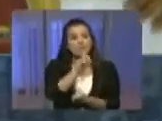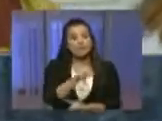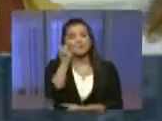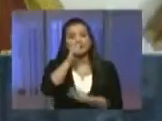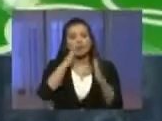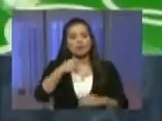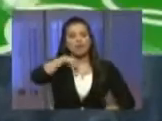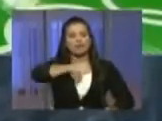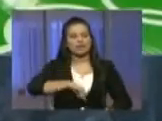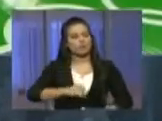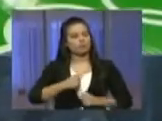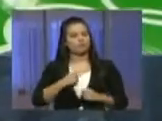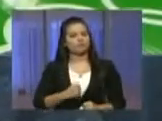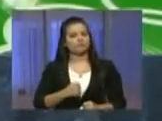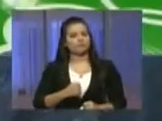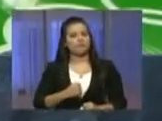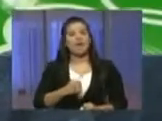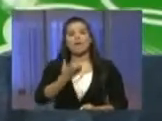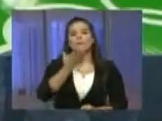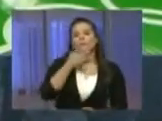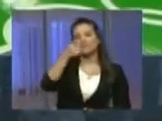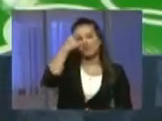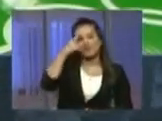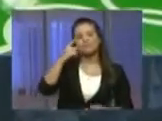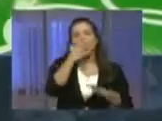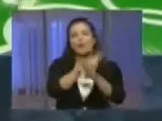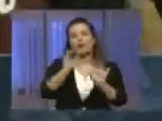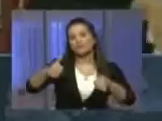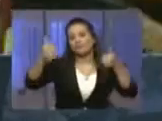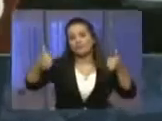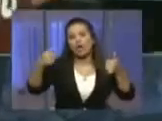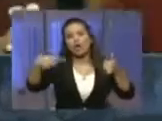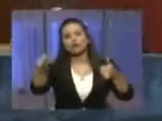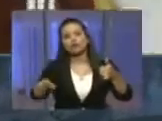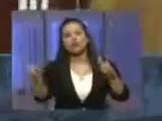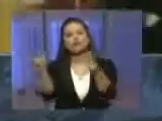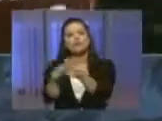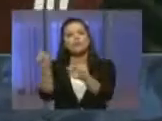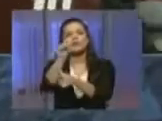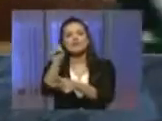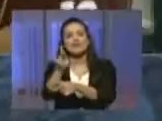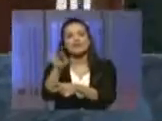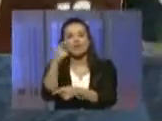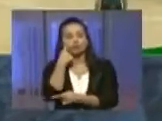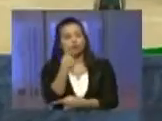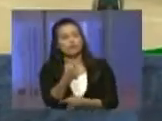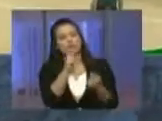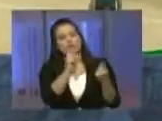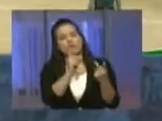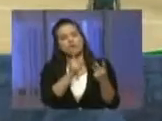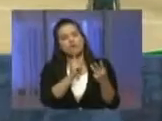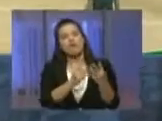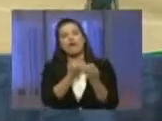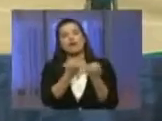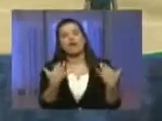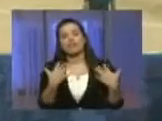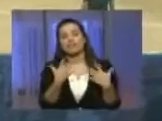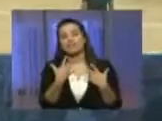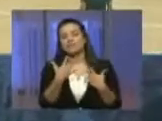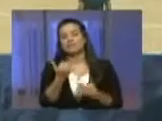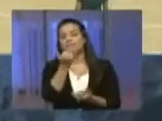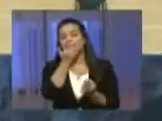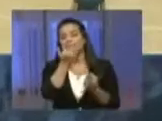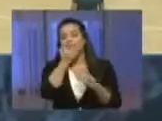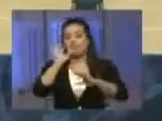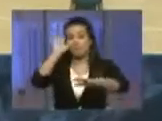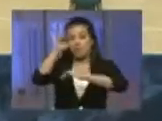quizás en el juego contra Serbia fallamos mucho yo conté lanzamientos fallidos